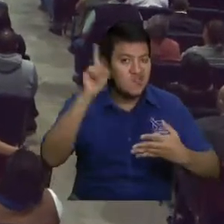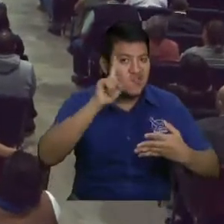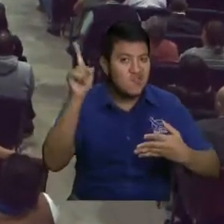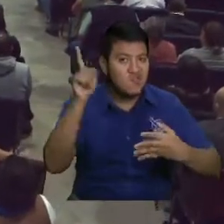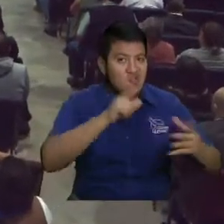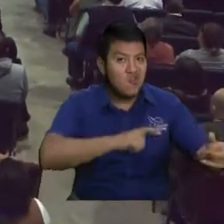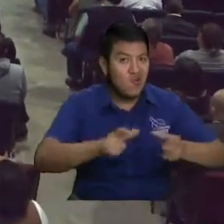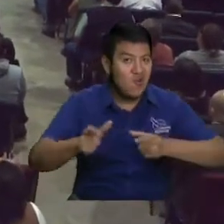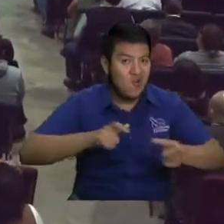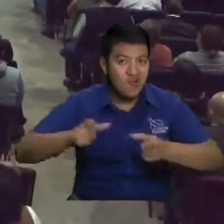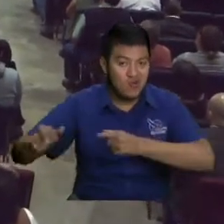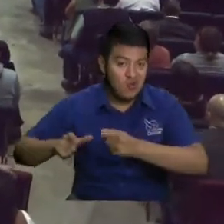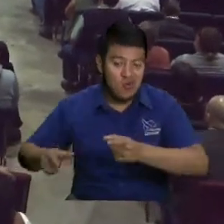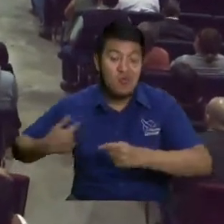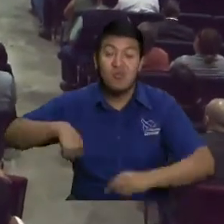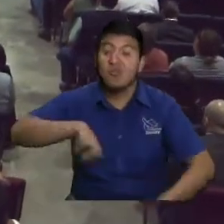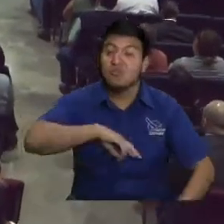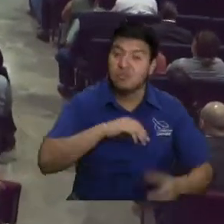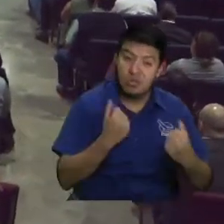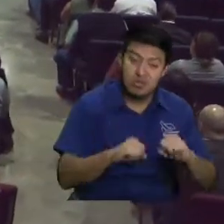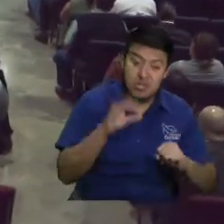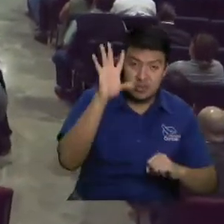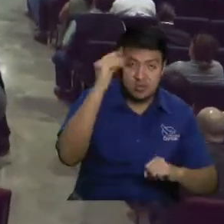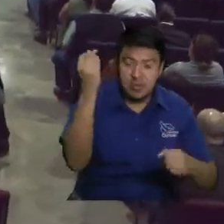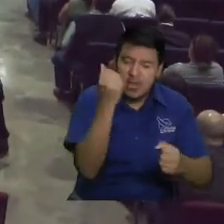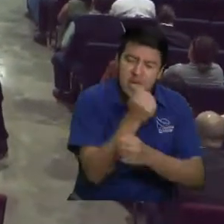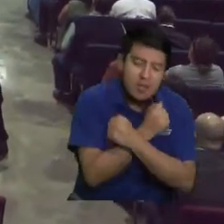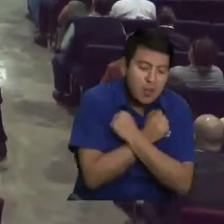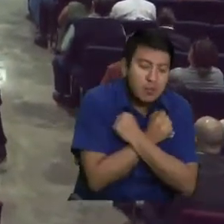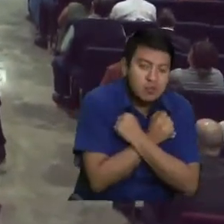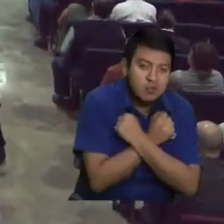Aquí lo hacemos porque amamos, hermano.